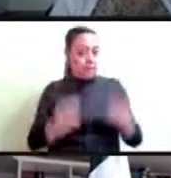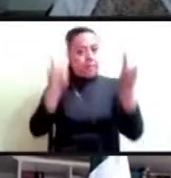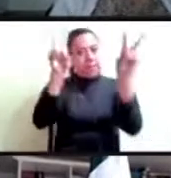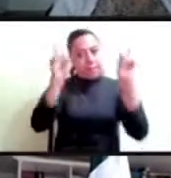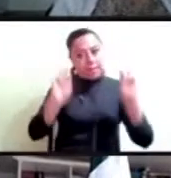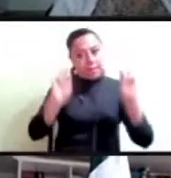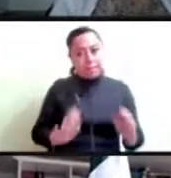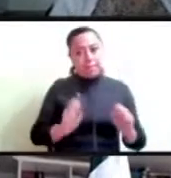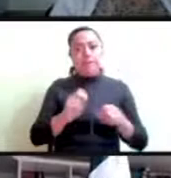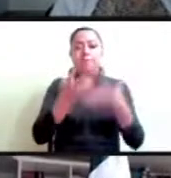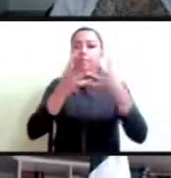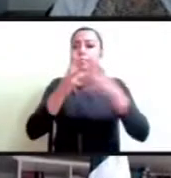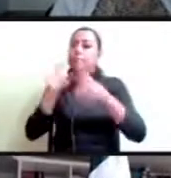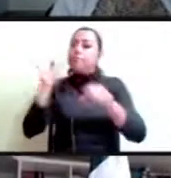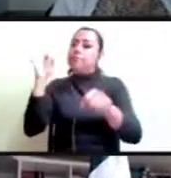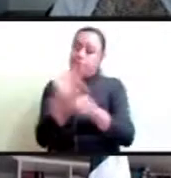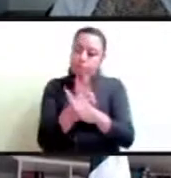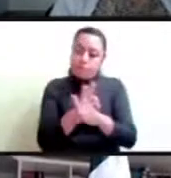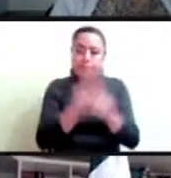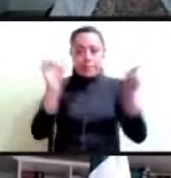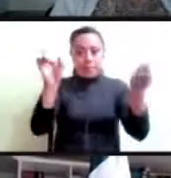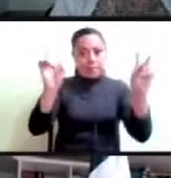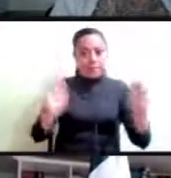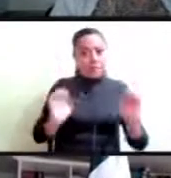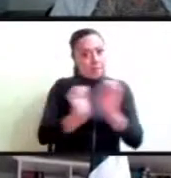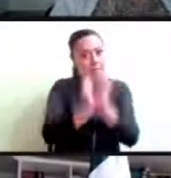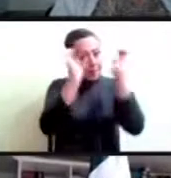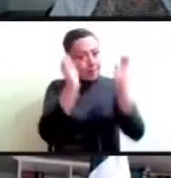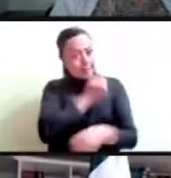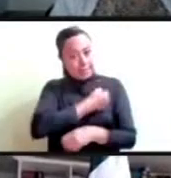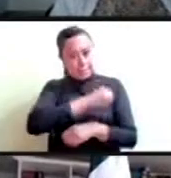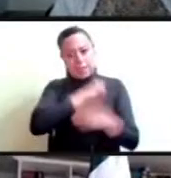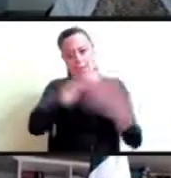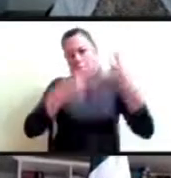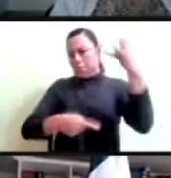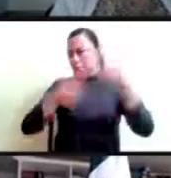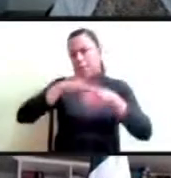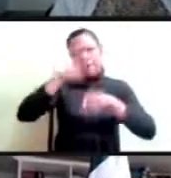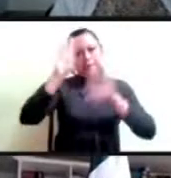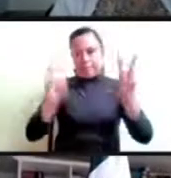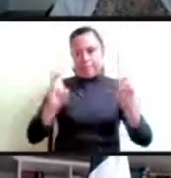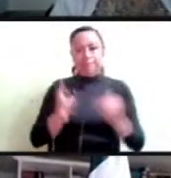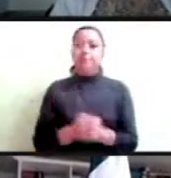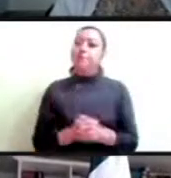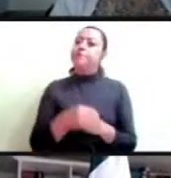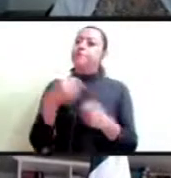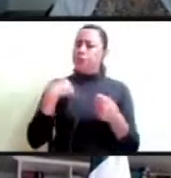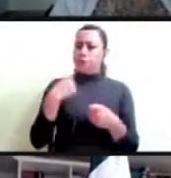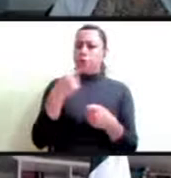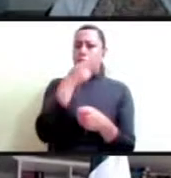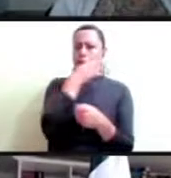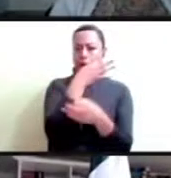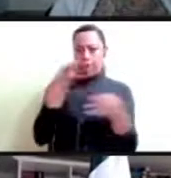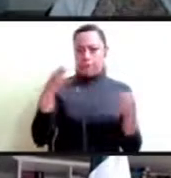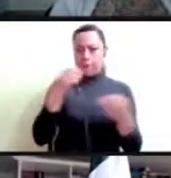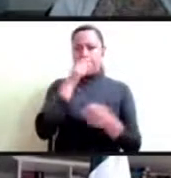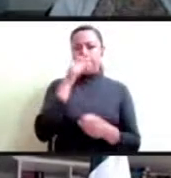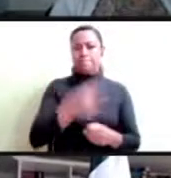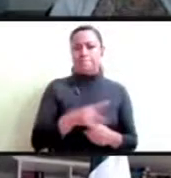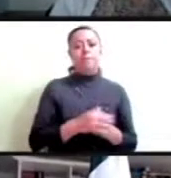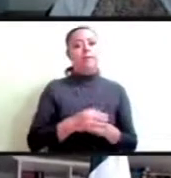ambiental, el tema de la emergencia sanitaria y otros. Anuncié también que en esta